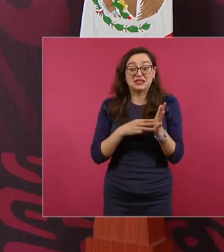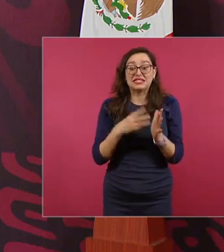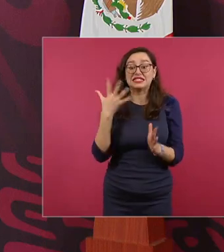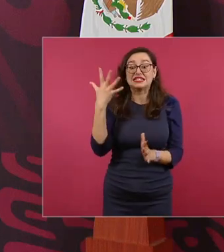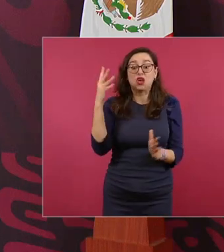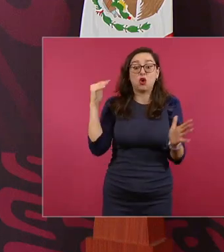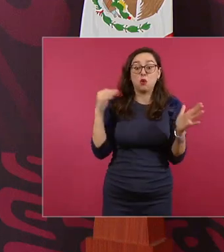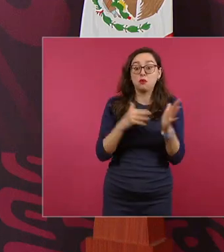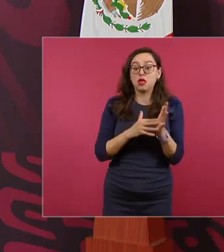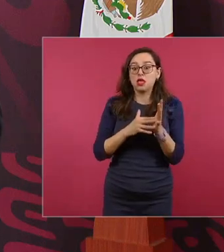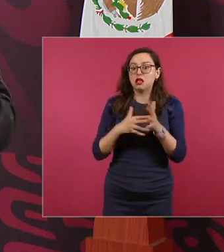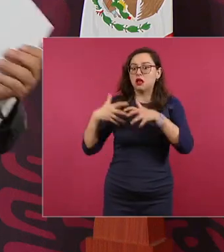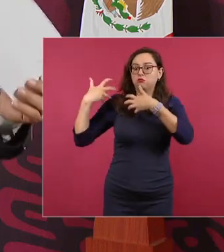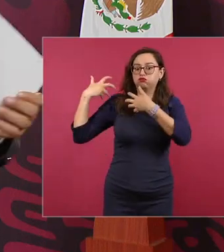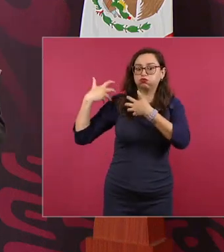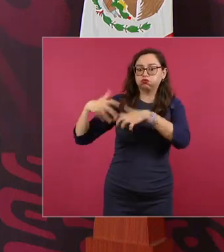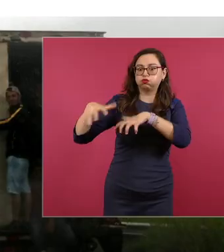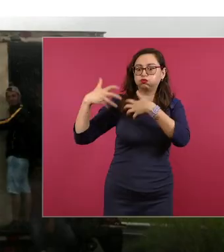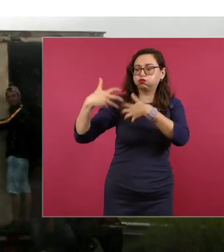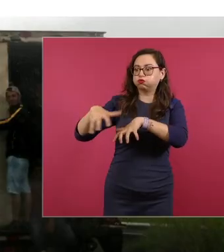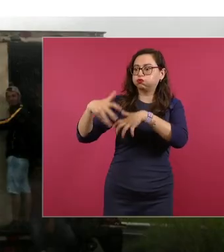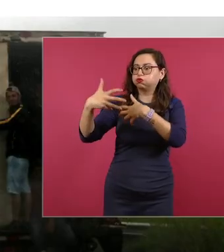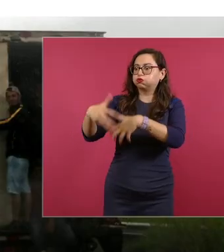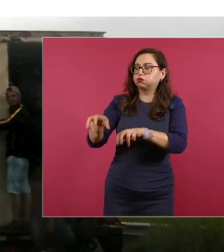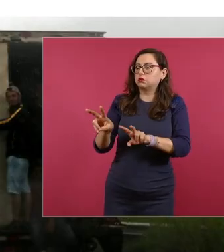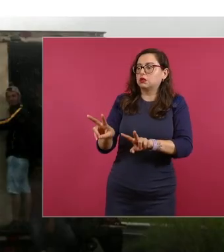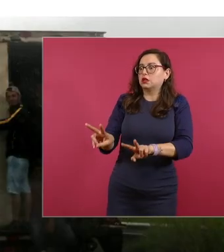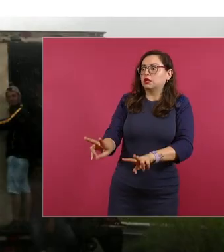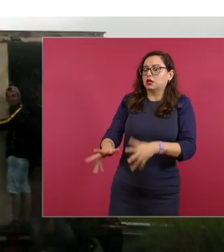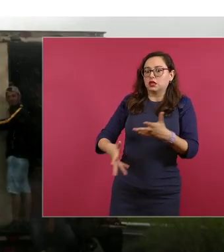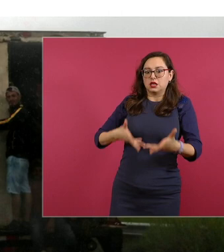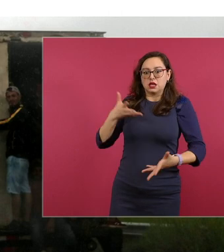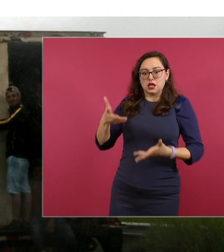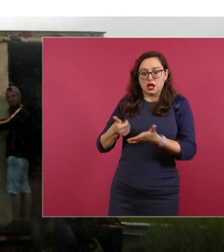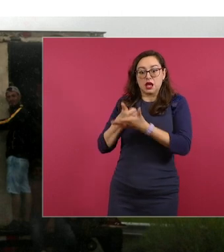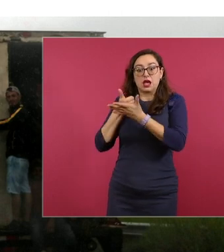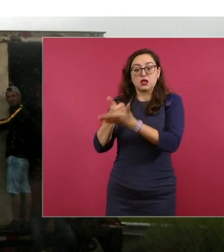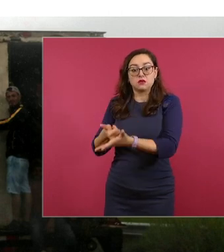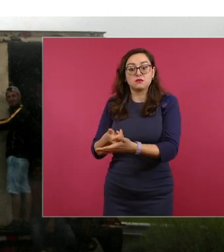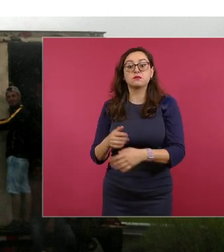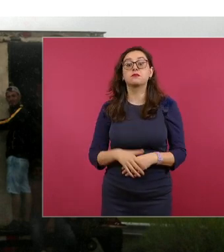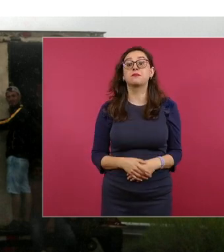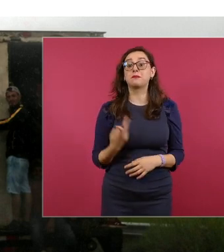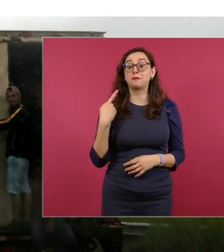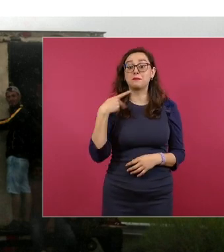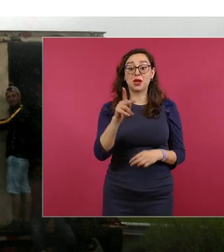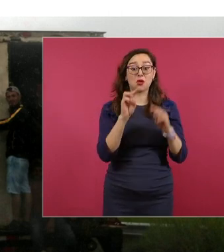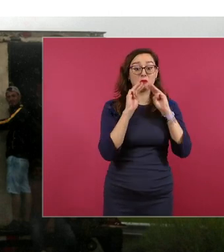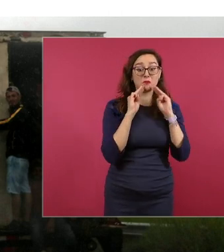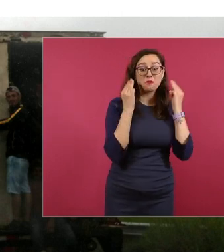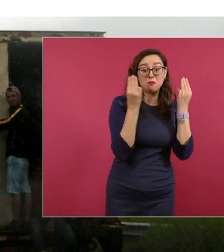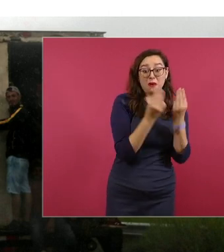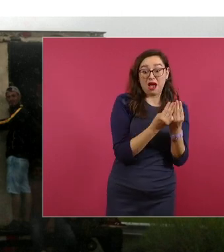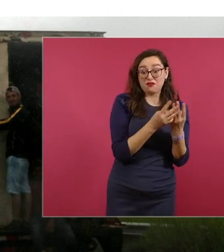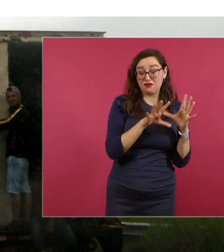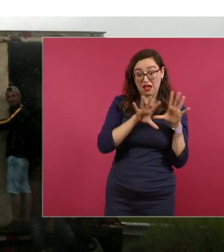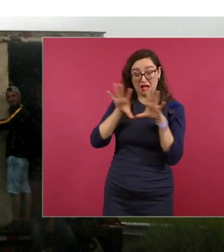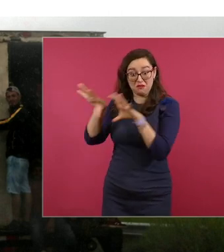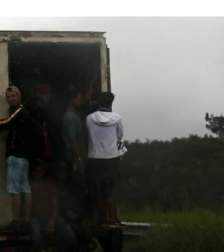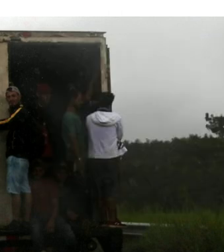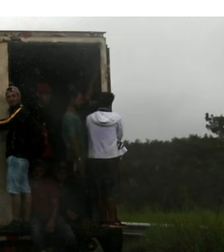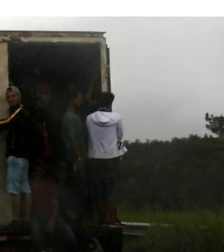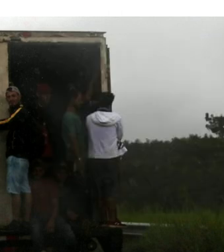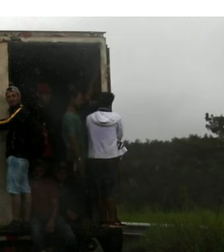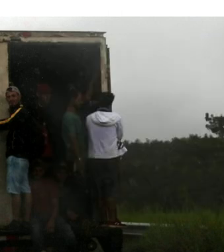5,000 a un pueblo. Pero el problema es quién cuida a los migrantes del crimen organizado. Aquí en